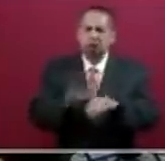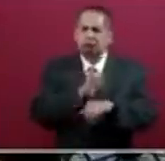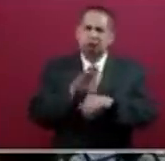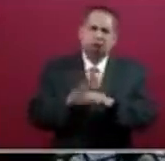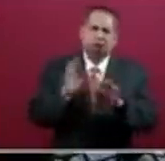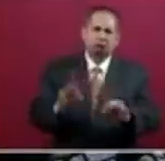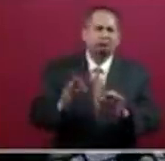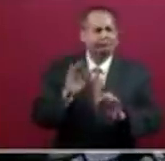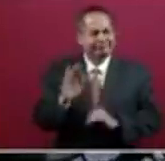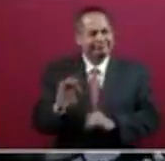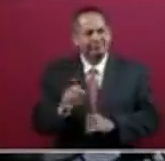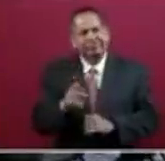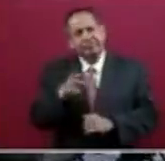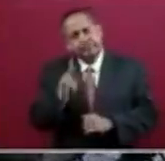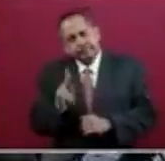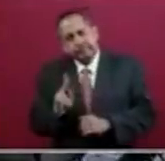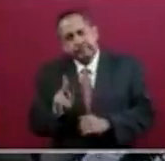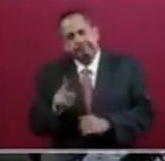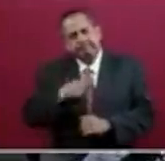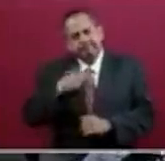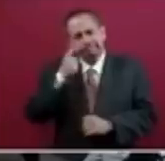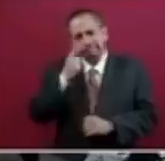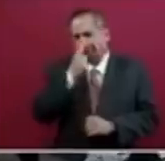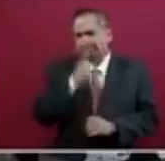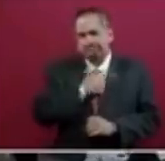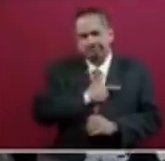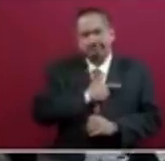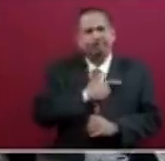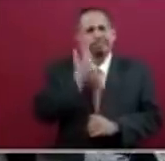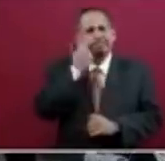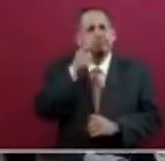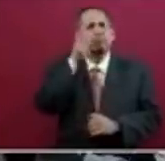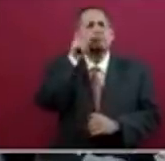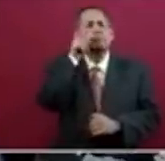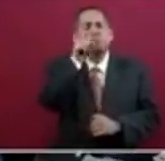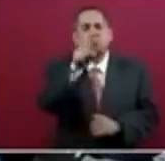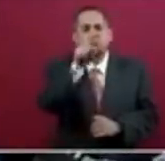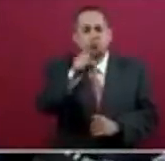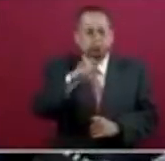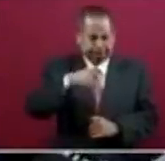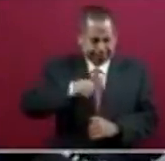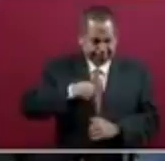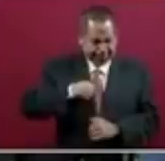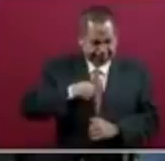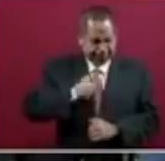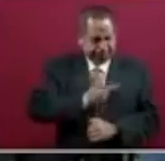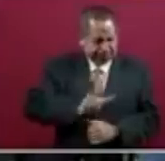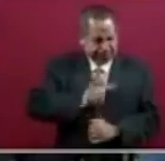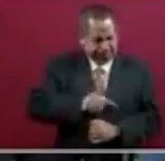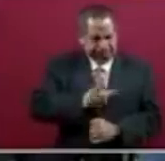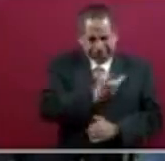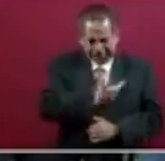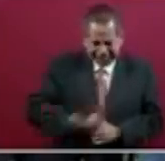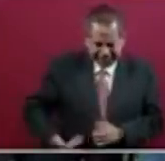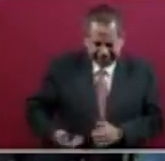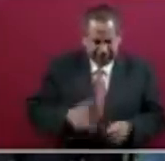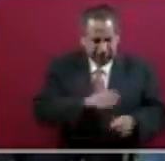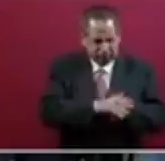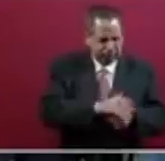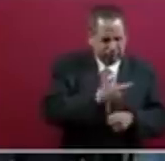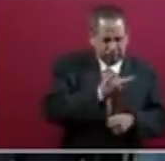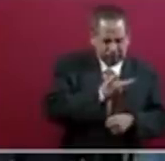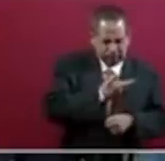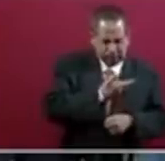Sin embargo, a mí me gustaría que me dijera qué le ha gustado de ser presidente y qué no le gusta de ser presidente. Lo digo en el